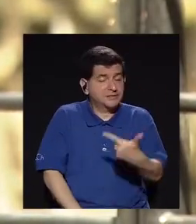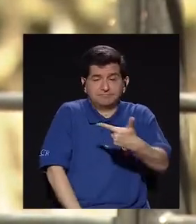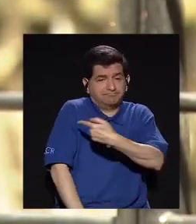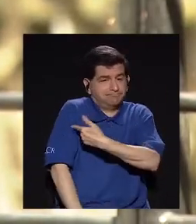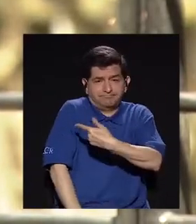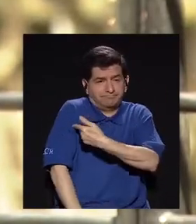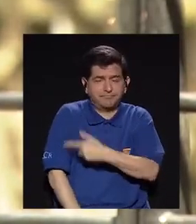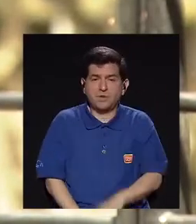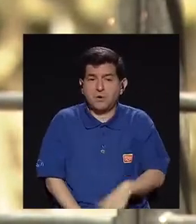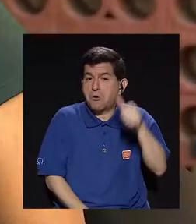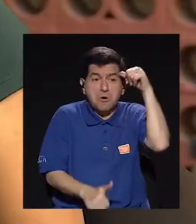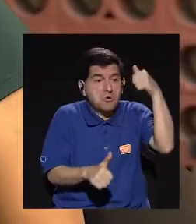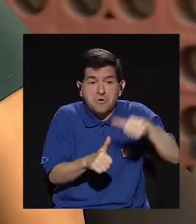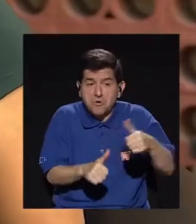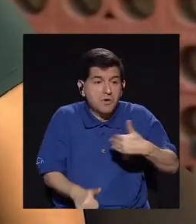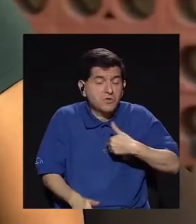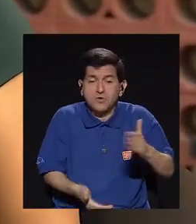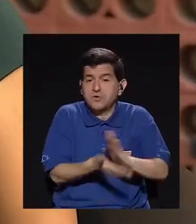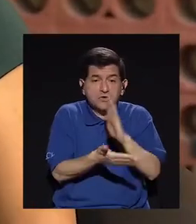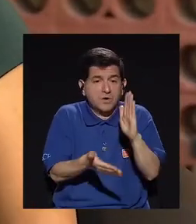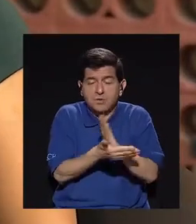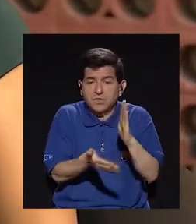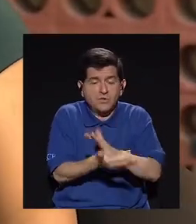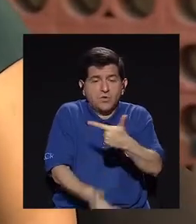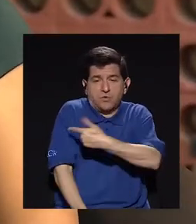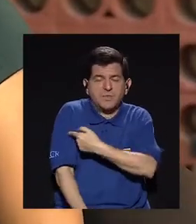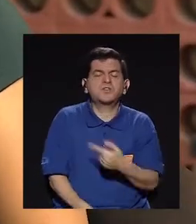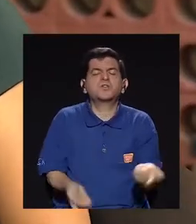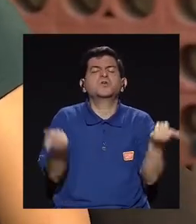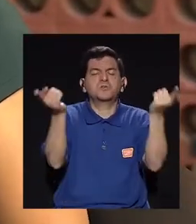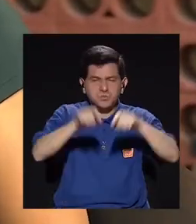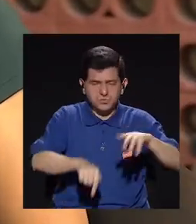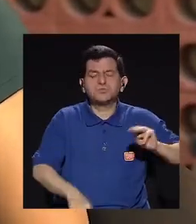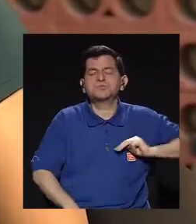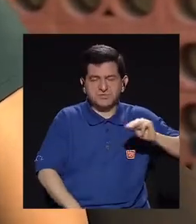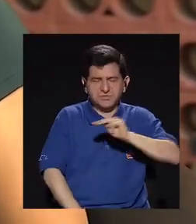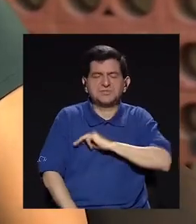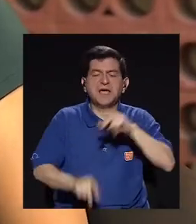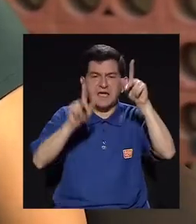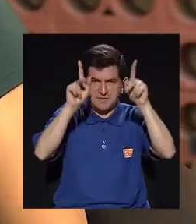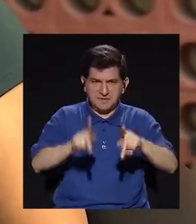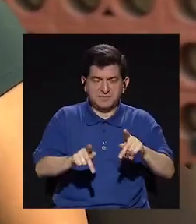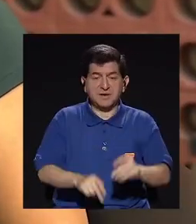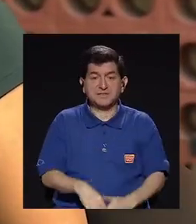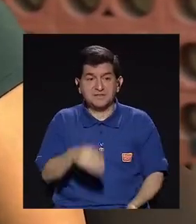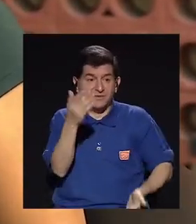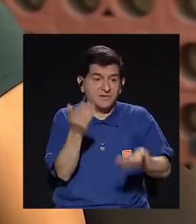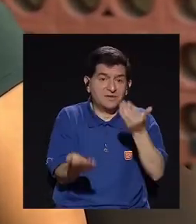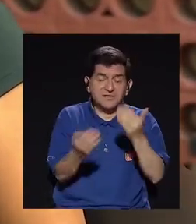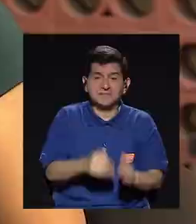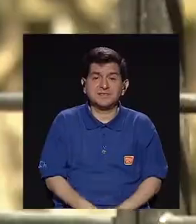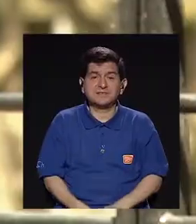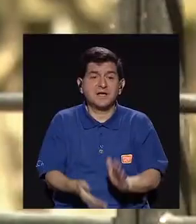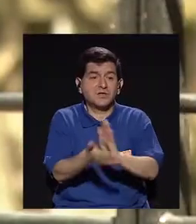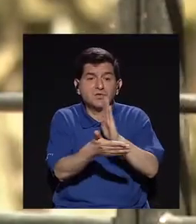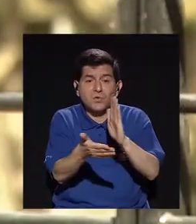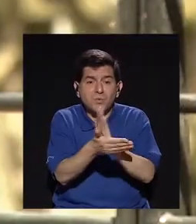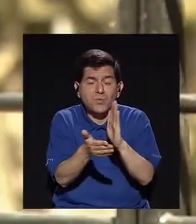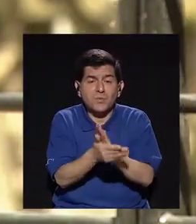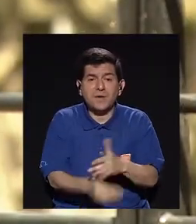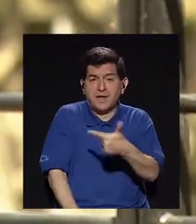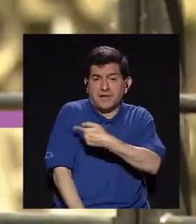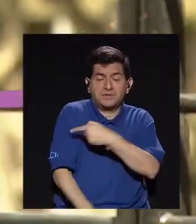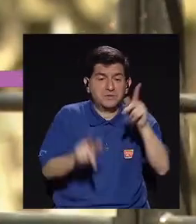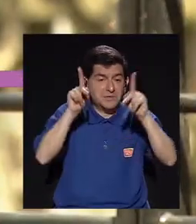pusieron. O no me acuerdo, o perdí la tarjeta de vacunación. Eso nos pasa mucho en el ministerio, que las personas llegan por su certificado